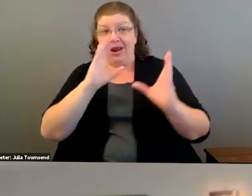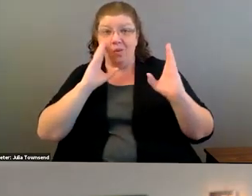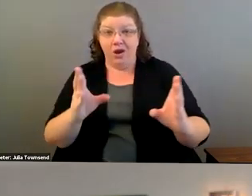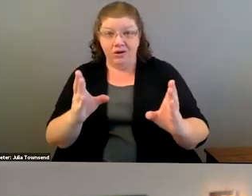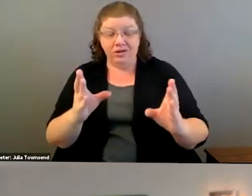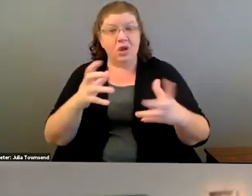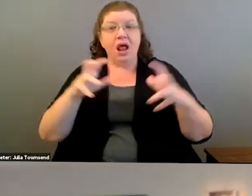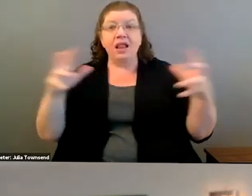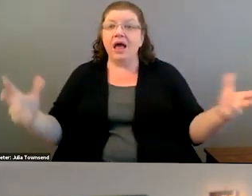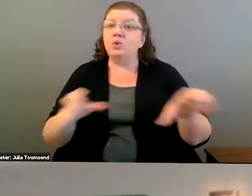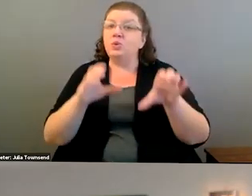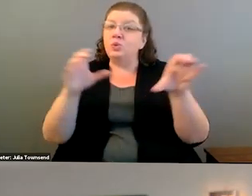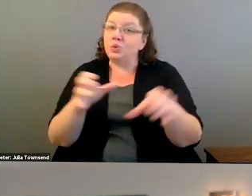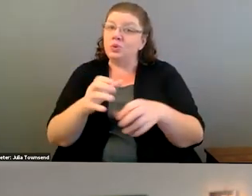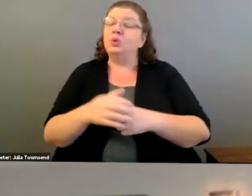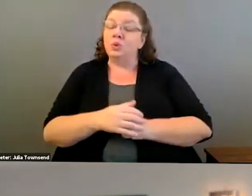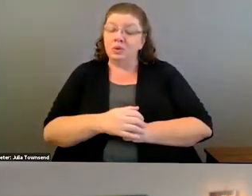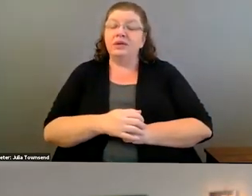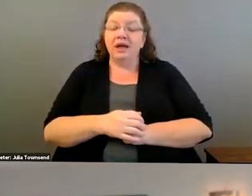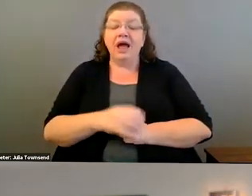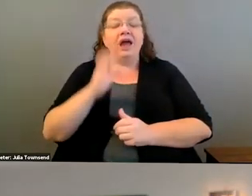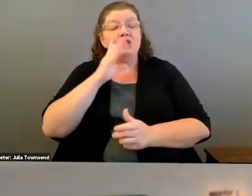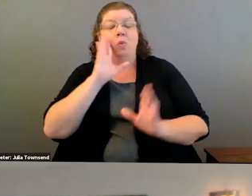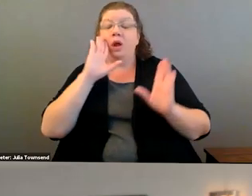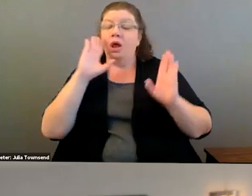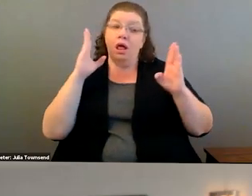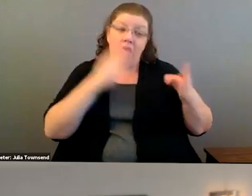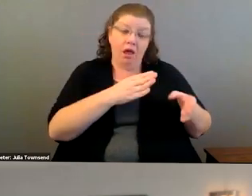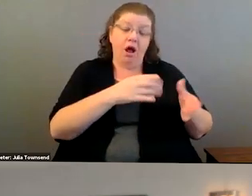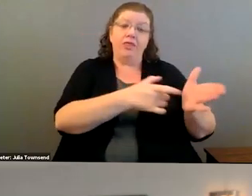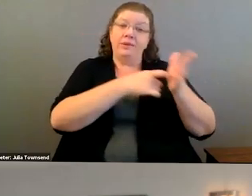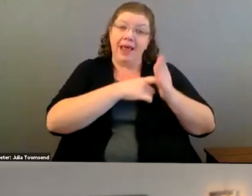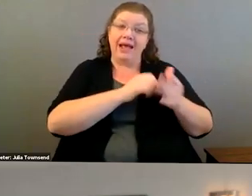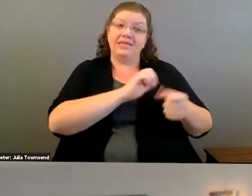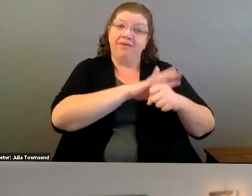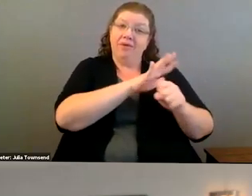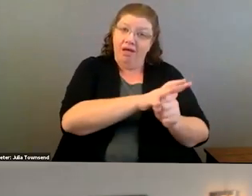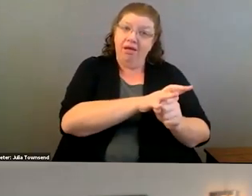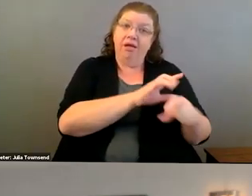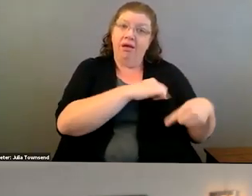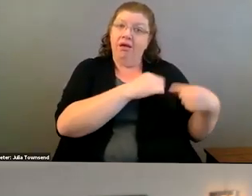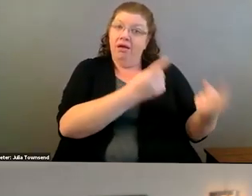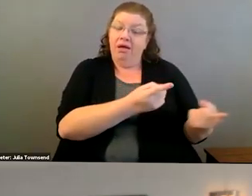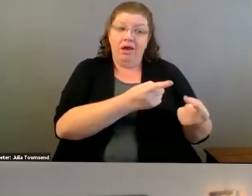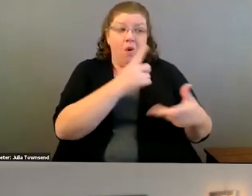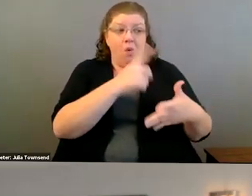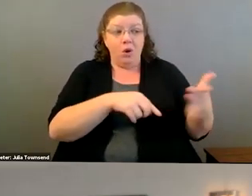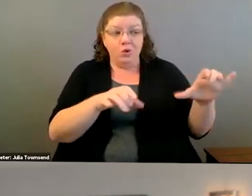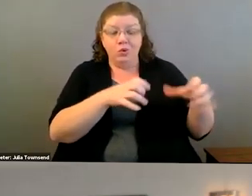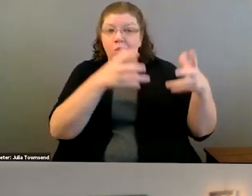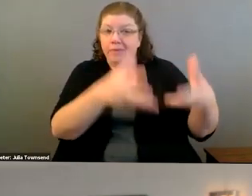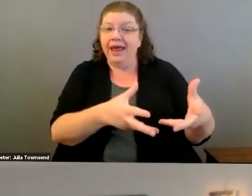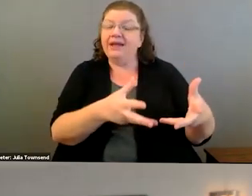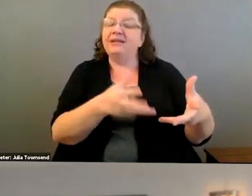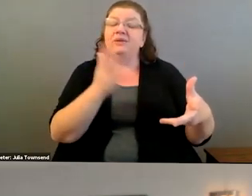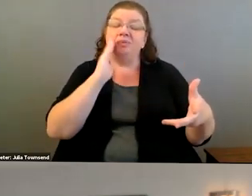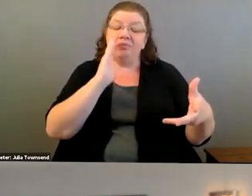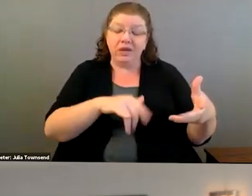esta constitución hay mucho trabajo que para hacer y si bien estamos un poco cansados por las demandas de la pandemia y lo que tenemos que hacer sigue